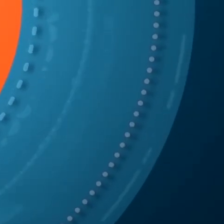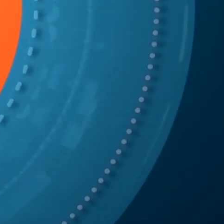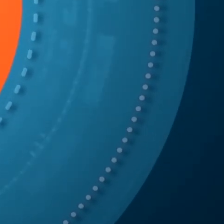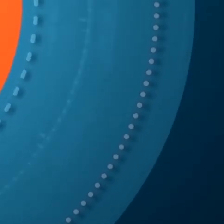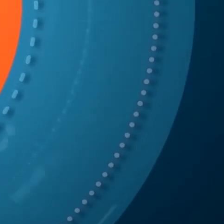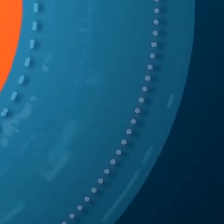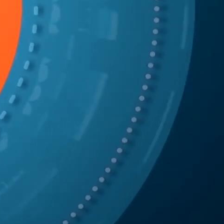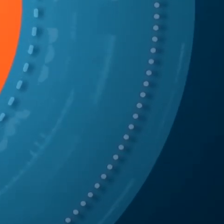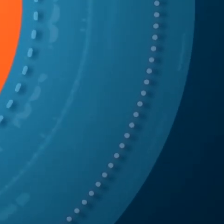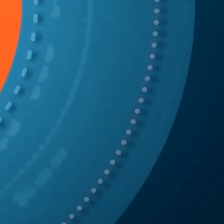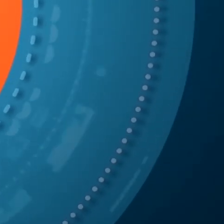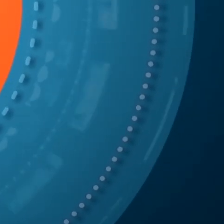¡Gracias!